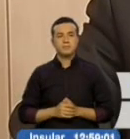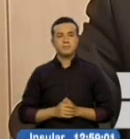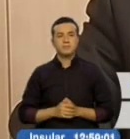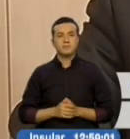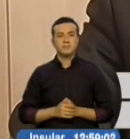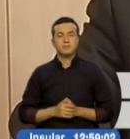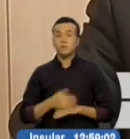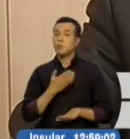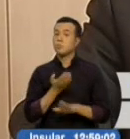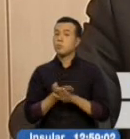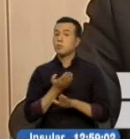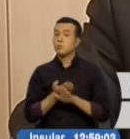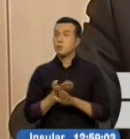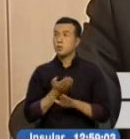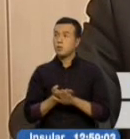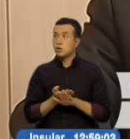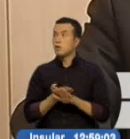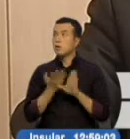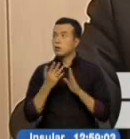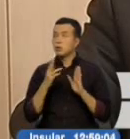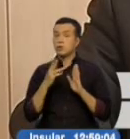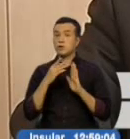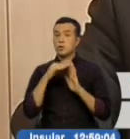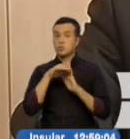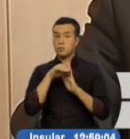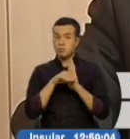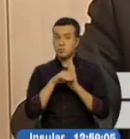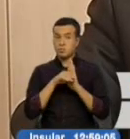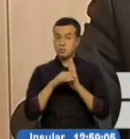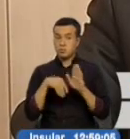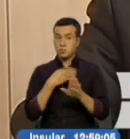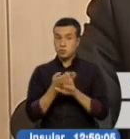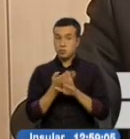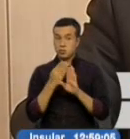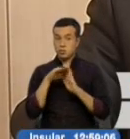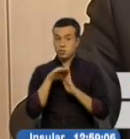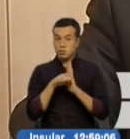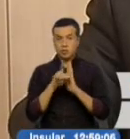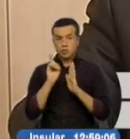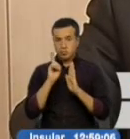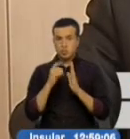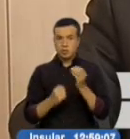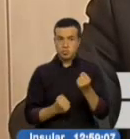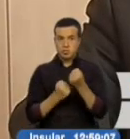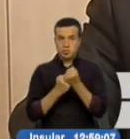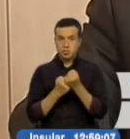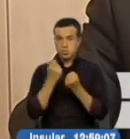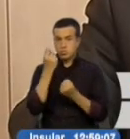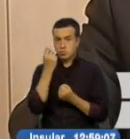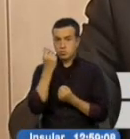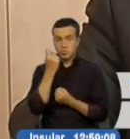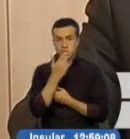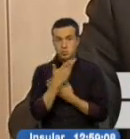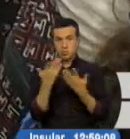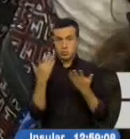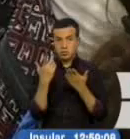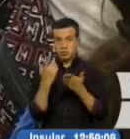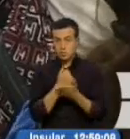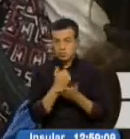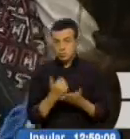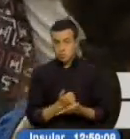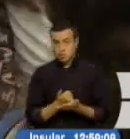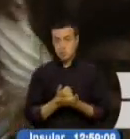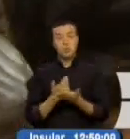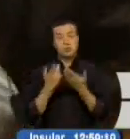que se plantee la no reducción del IVA para ayudar al financiamiento del fisco. Con lo que